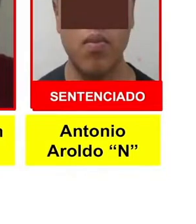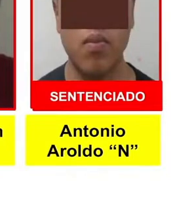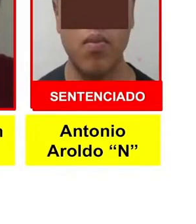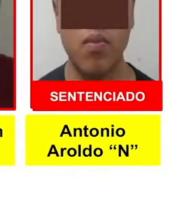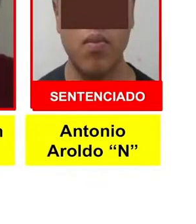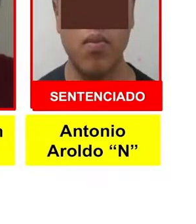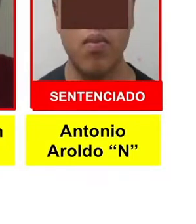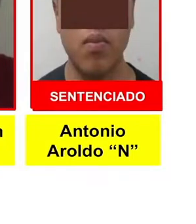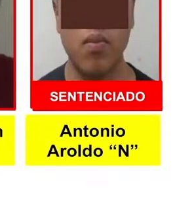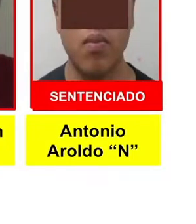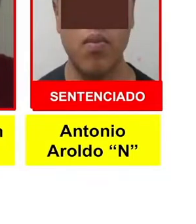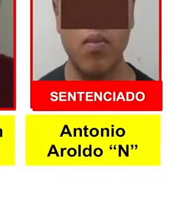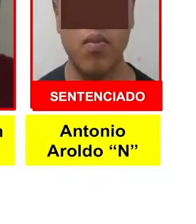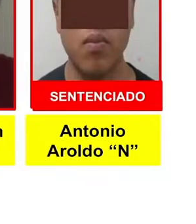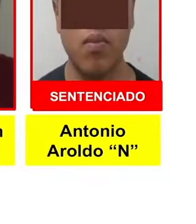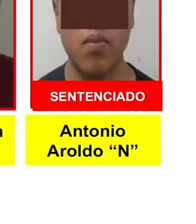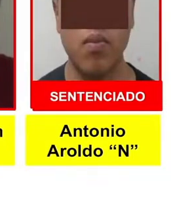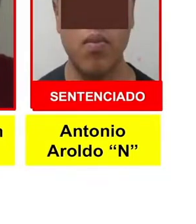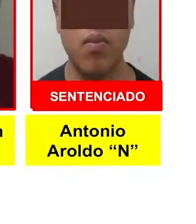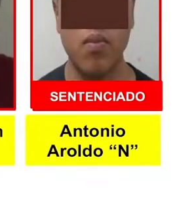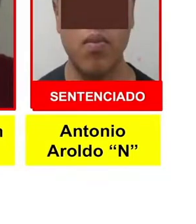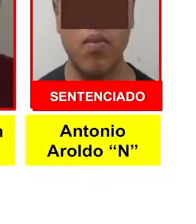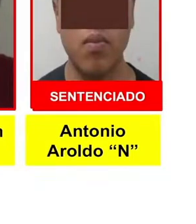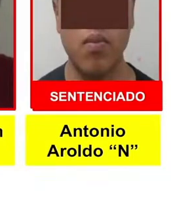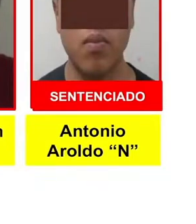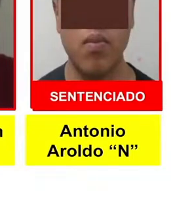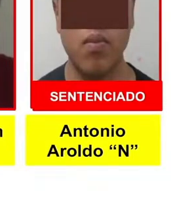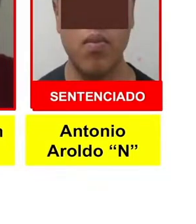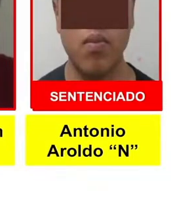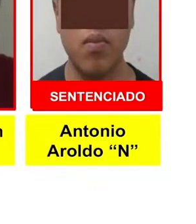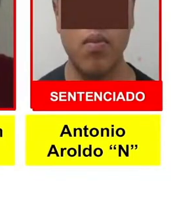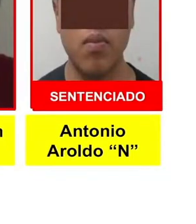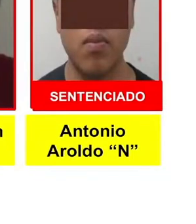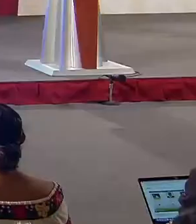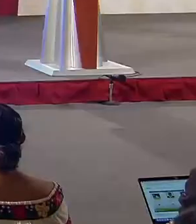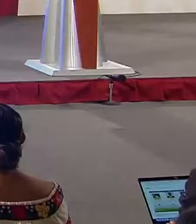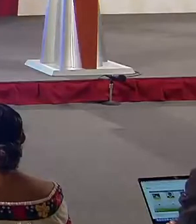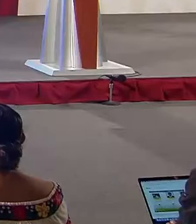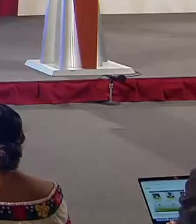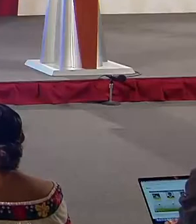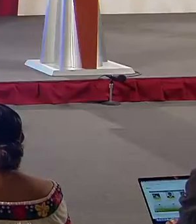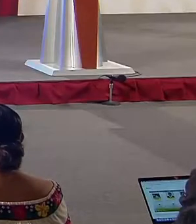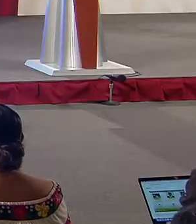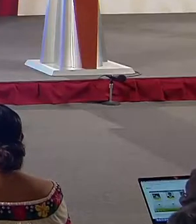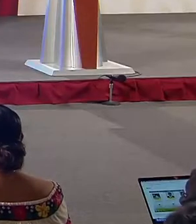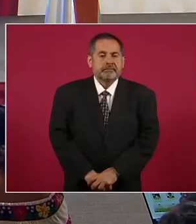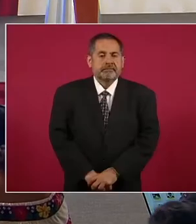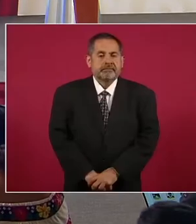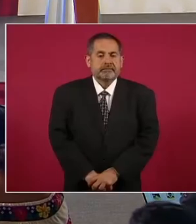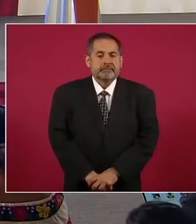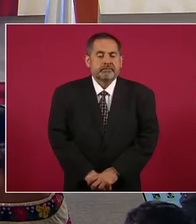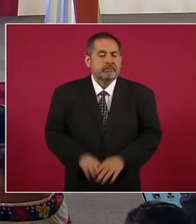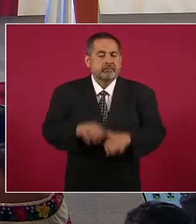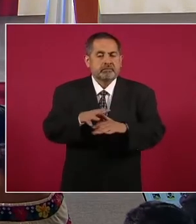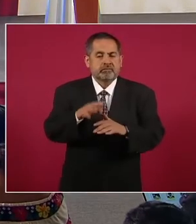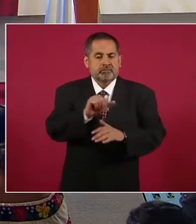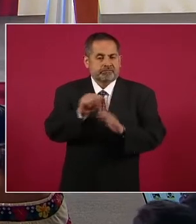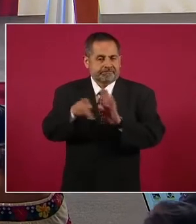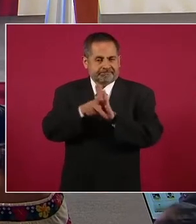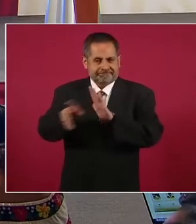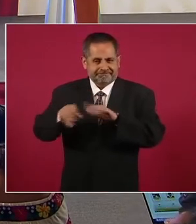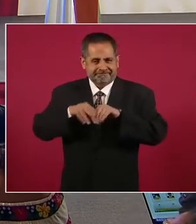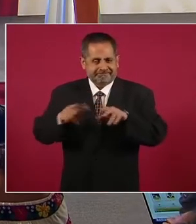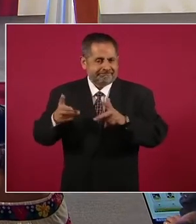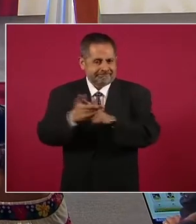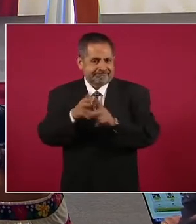Michoacán y Veracruz. Siguiente. Con relación a los casos de los homicidios de los periodistas, se siguen integrando